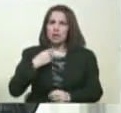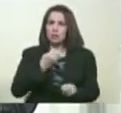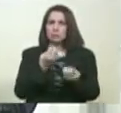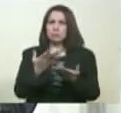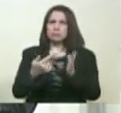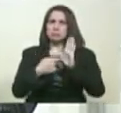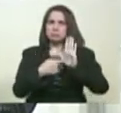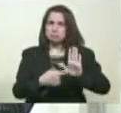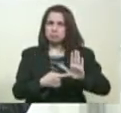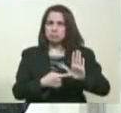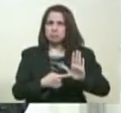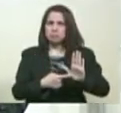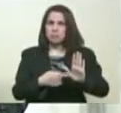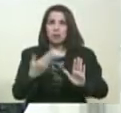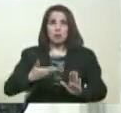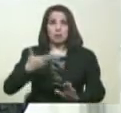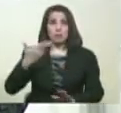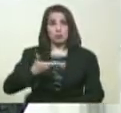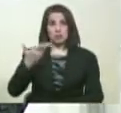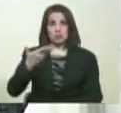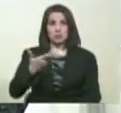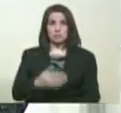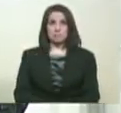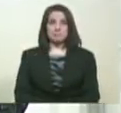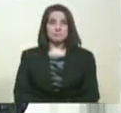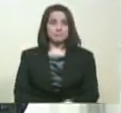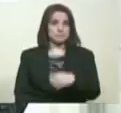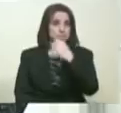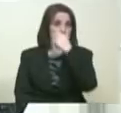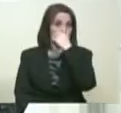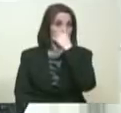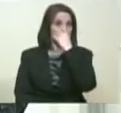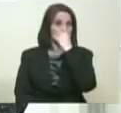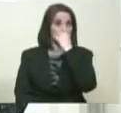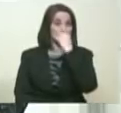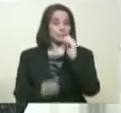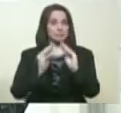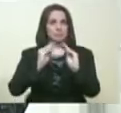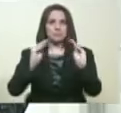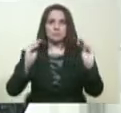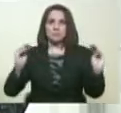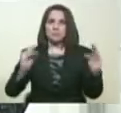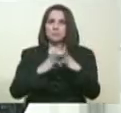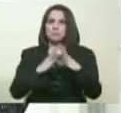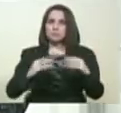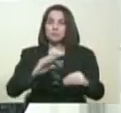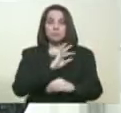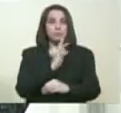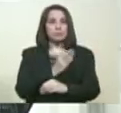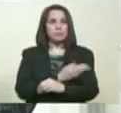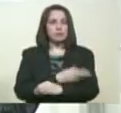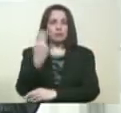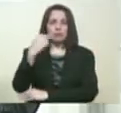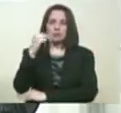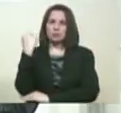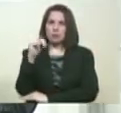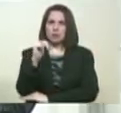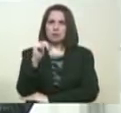siguiente. Este es un evento que convoca a todas las fuerzas nacionales,